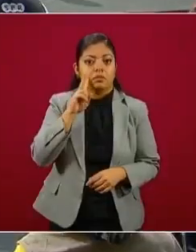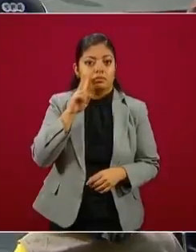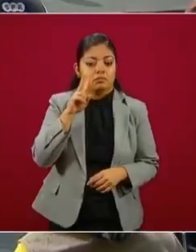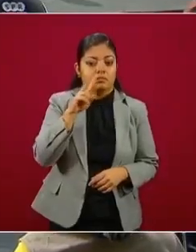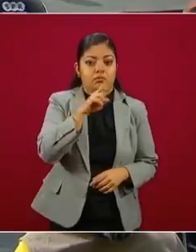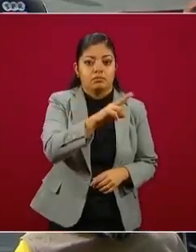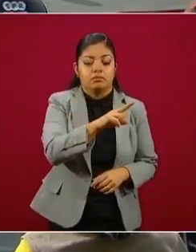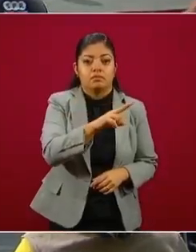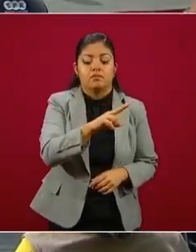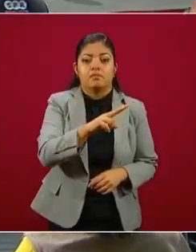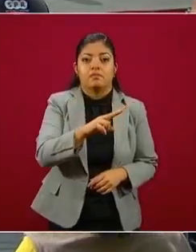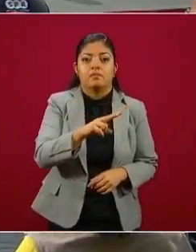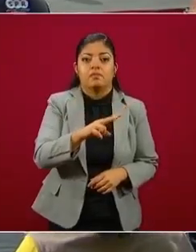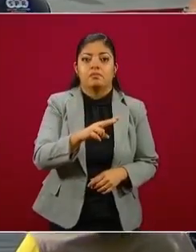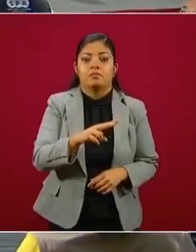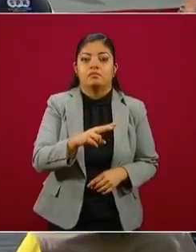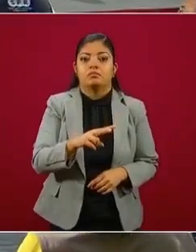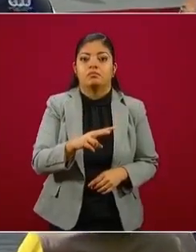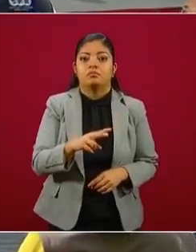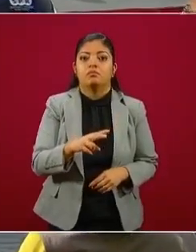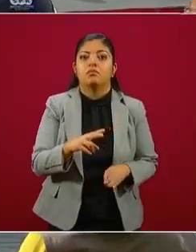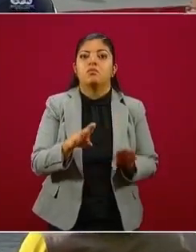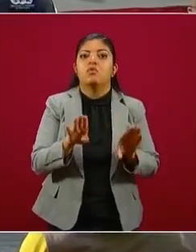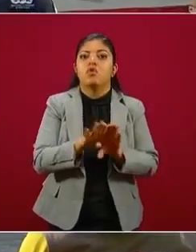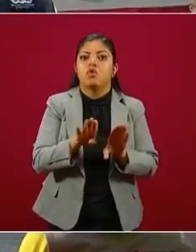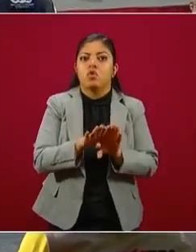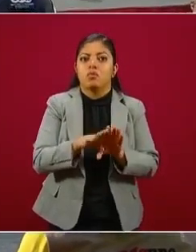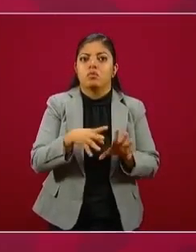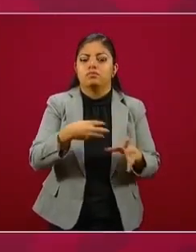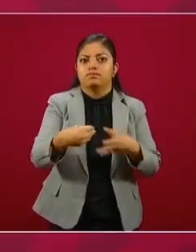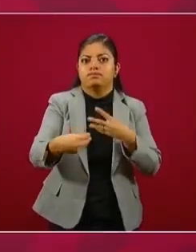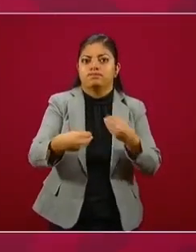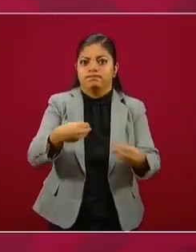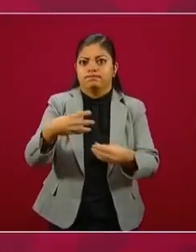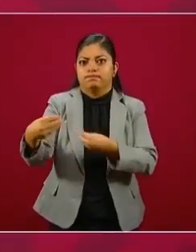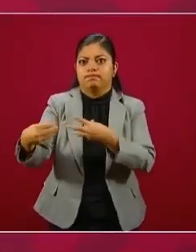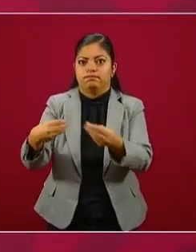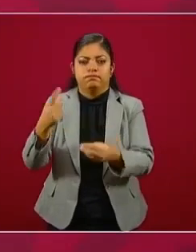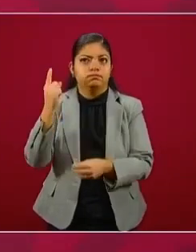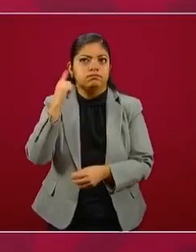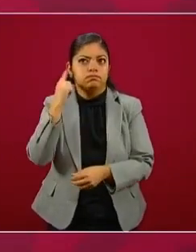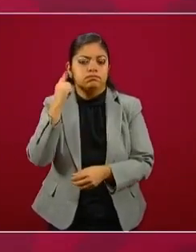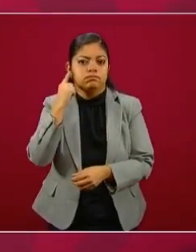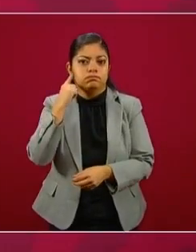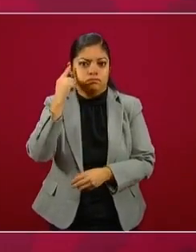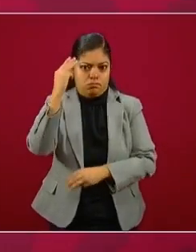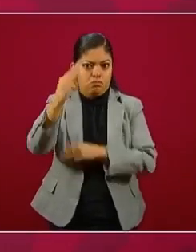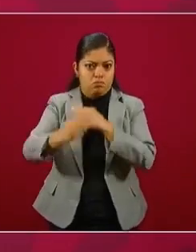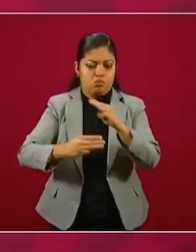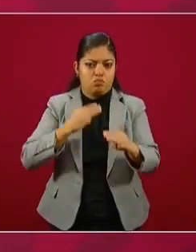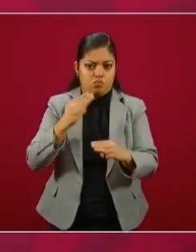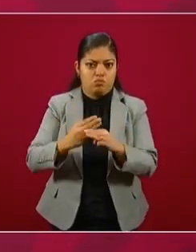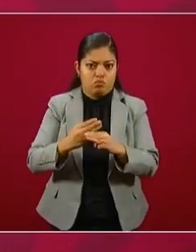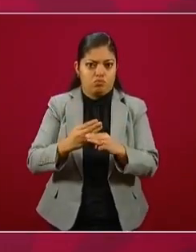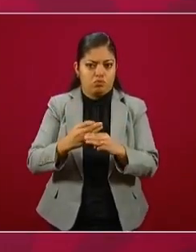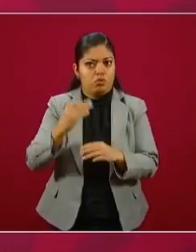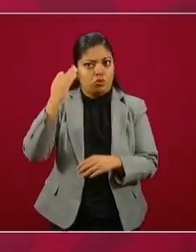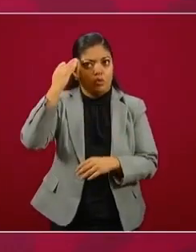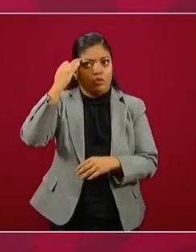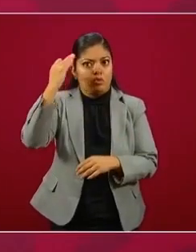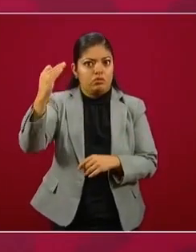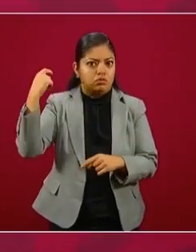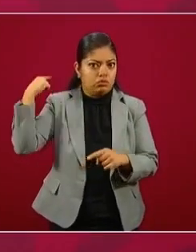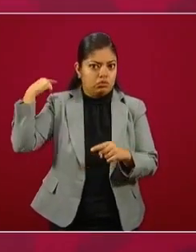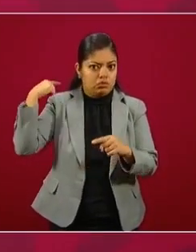cómo está la pandemia en el mundo, ya lleva tiempo